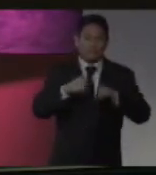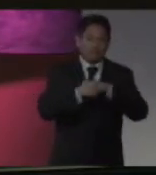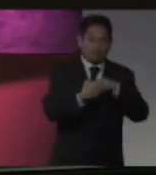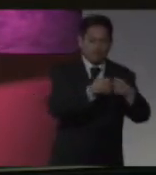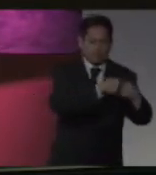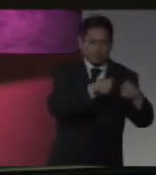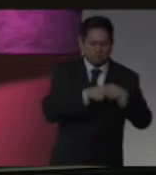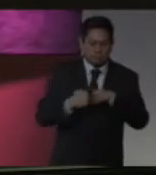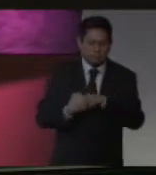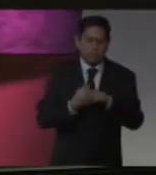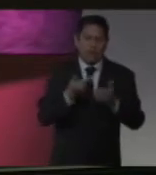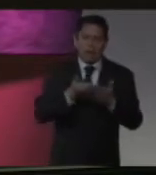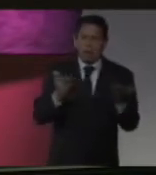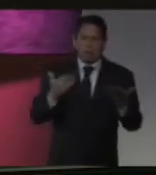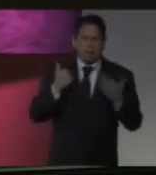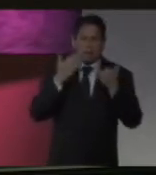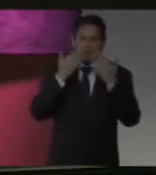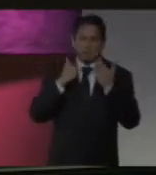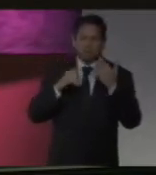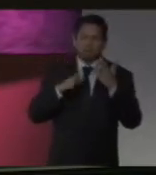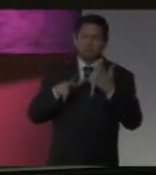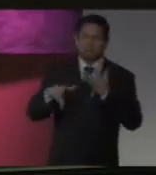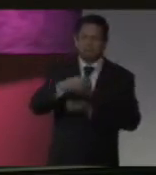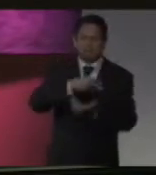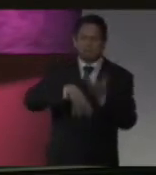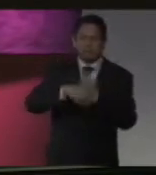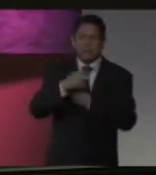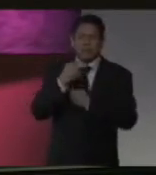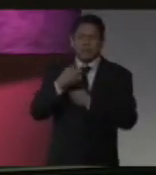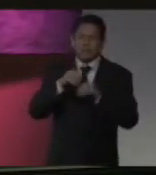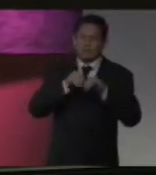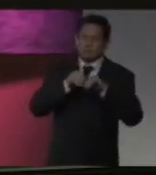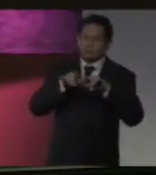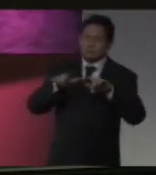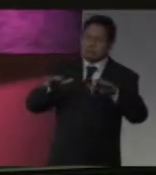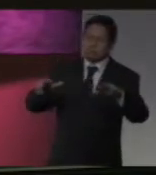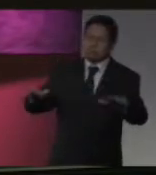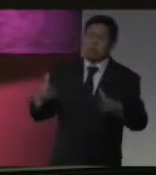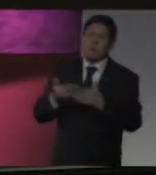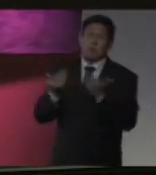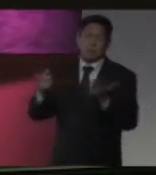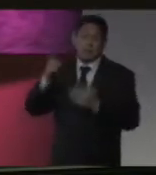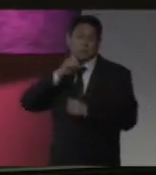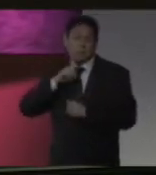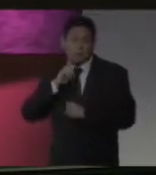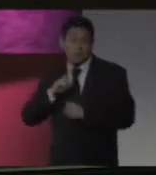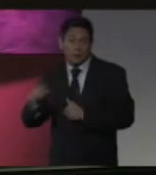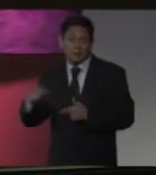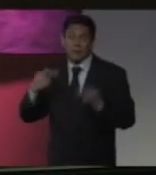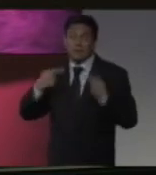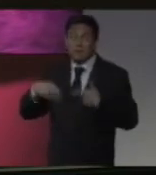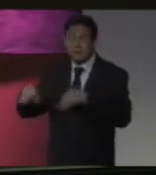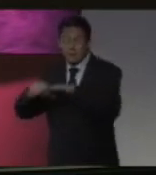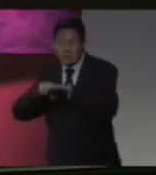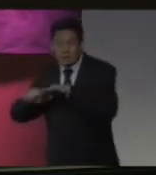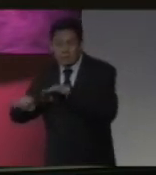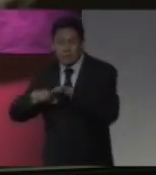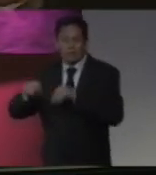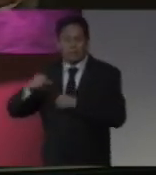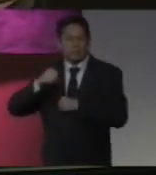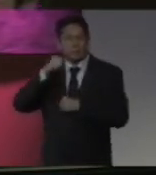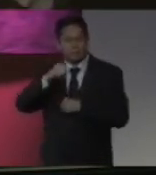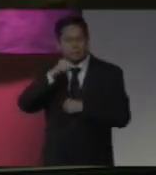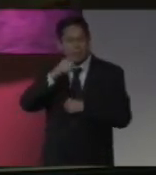está rebasando los límites que la lucha de los trabajadores y de las mujeres a través de distintas estrategias e instrumentos habían logrado construir